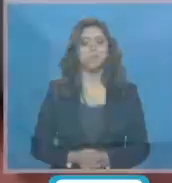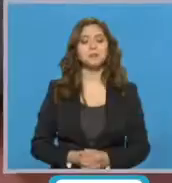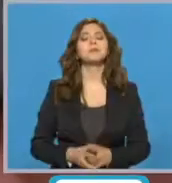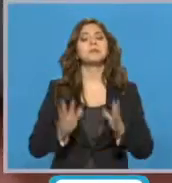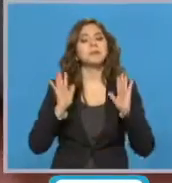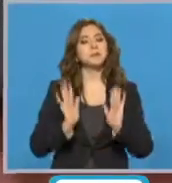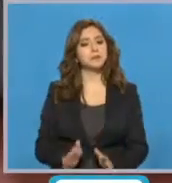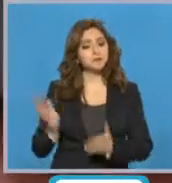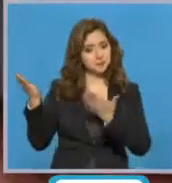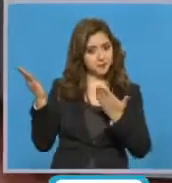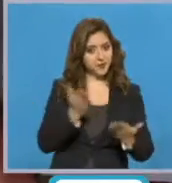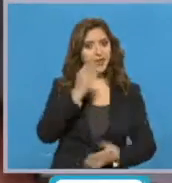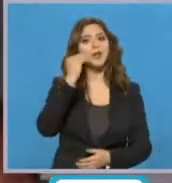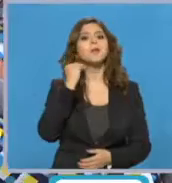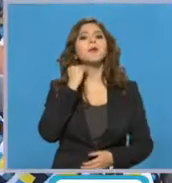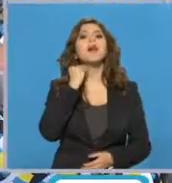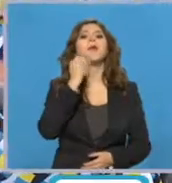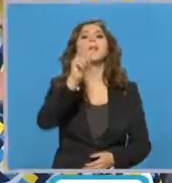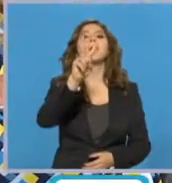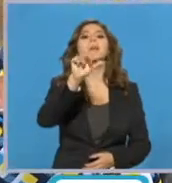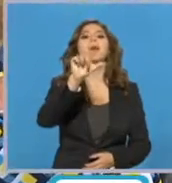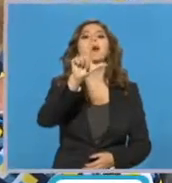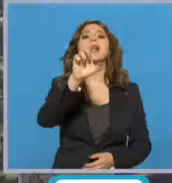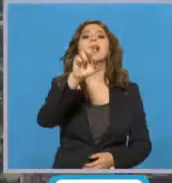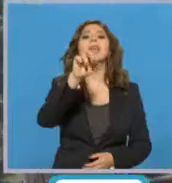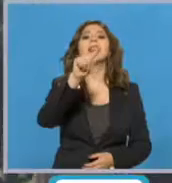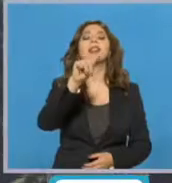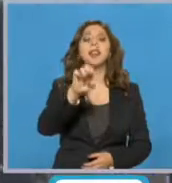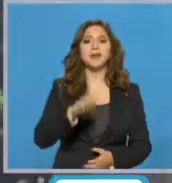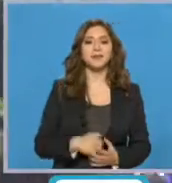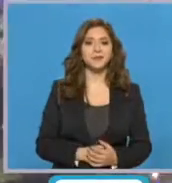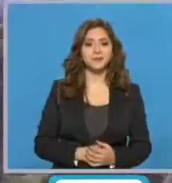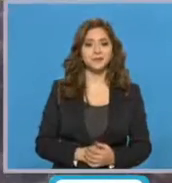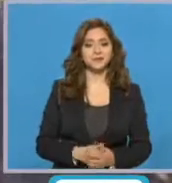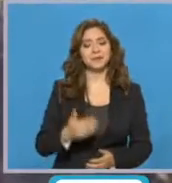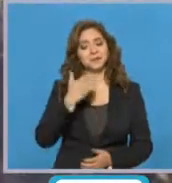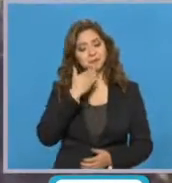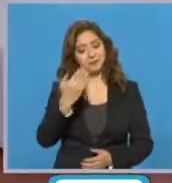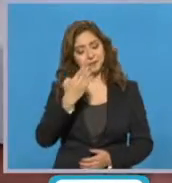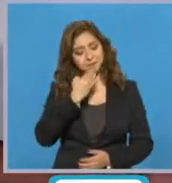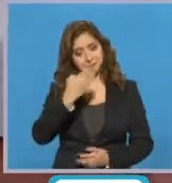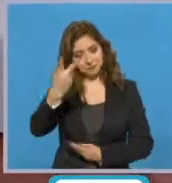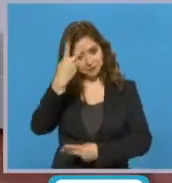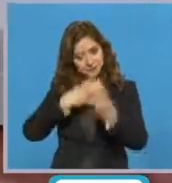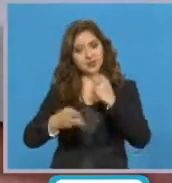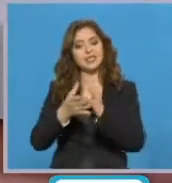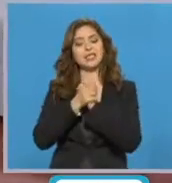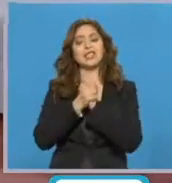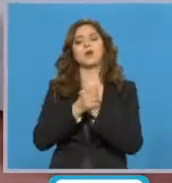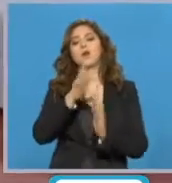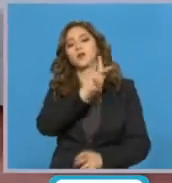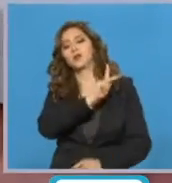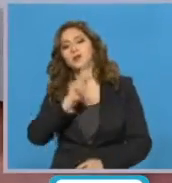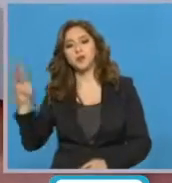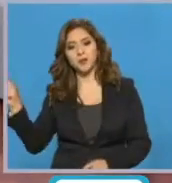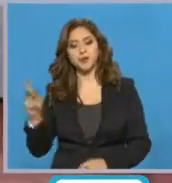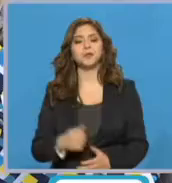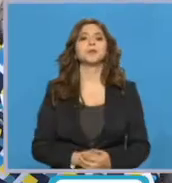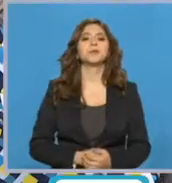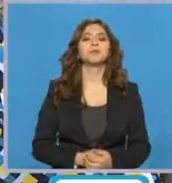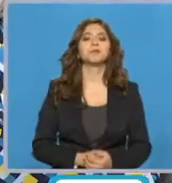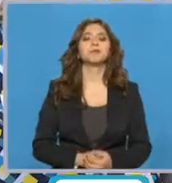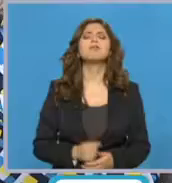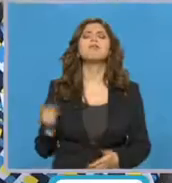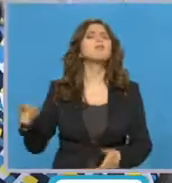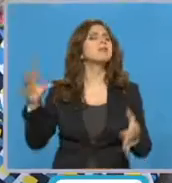Ya llegó nuestro abogado de cabecera, Valente Arizabalo. ¿Cómo estás, Valente? Muy bien, encantado. Bienvenido, ¿Cómo están? Valente. Saludos días. para todos. Saludos. Buenos días. Explícanos esto